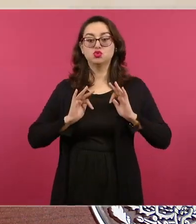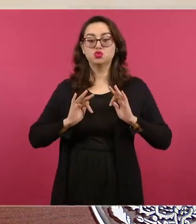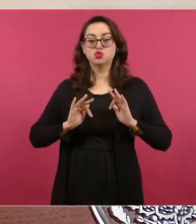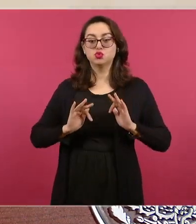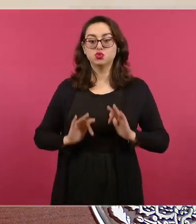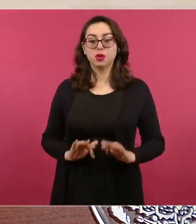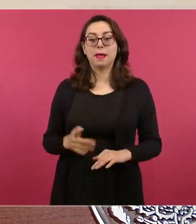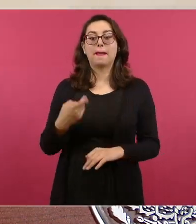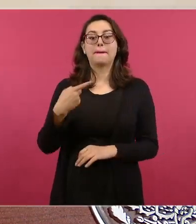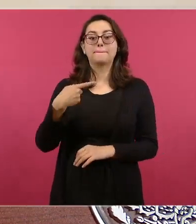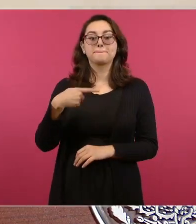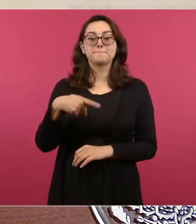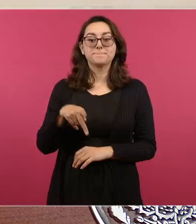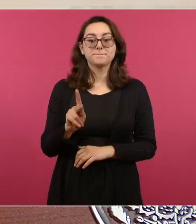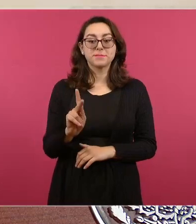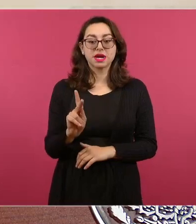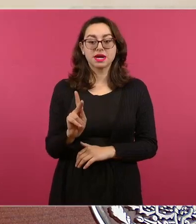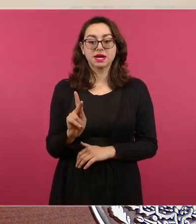pero